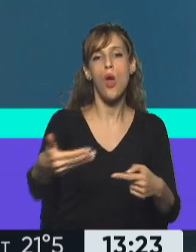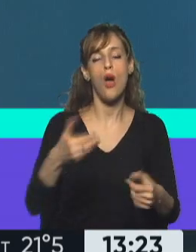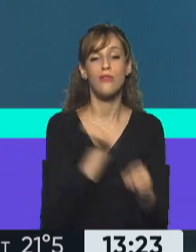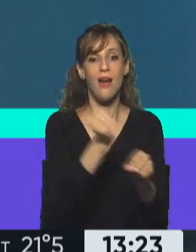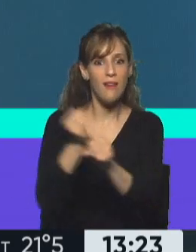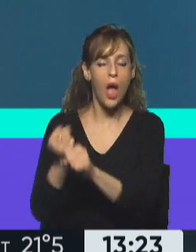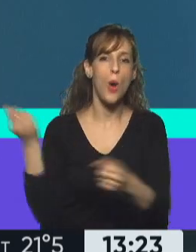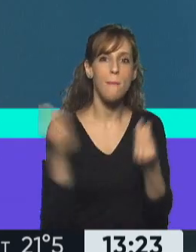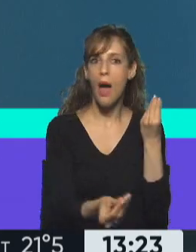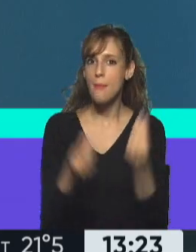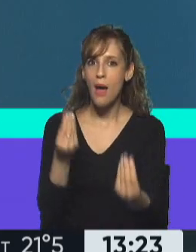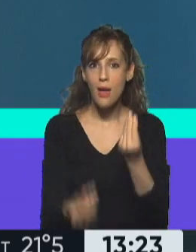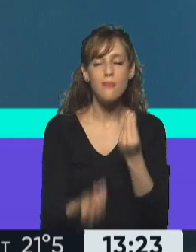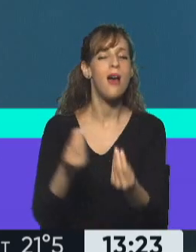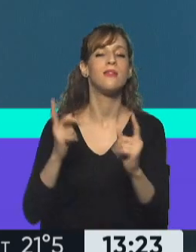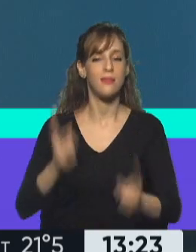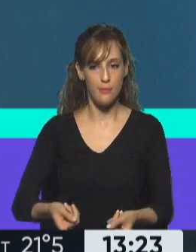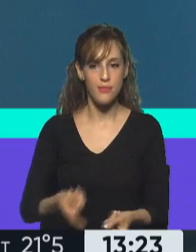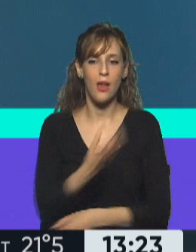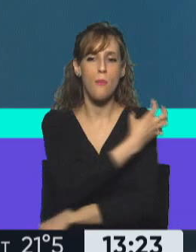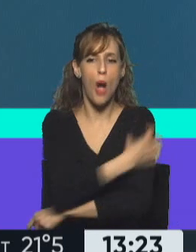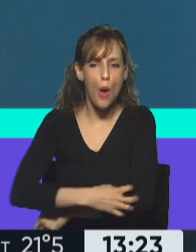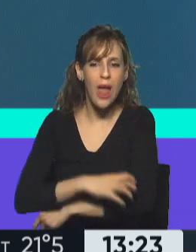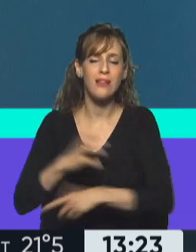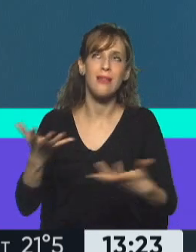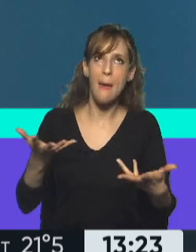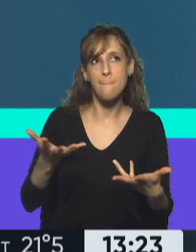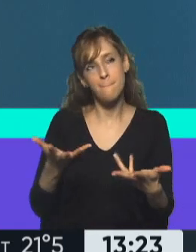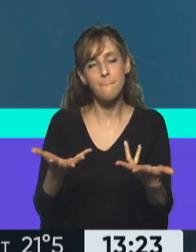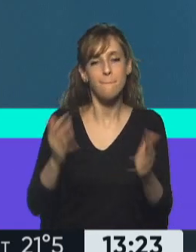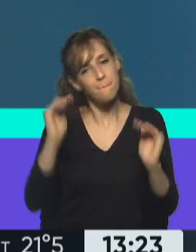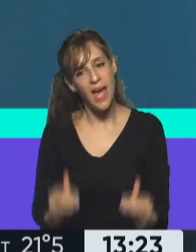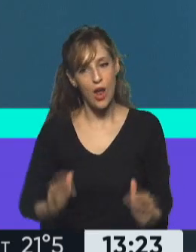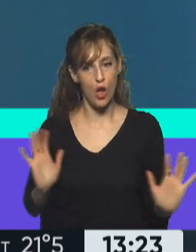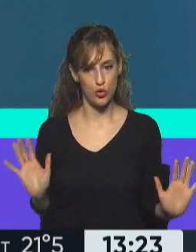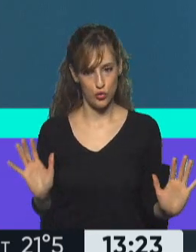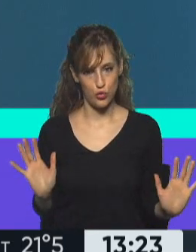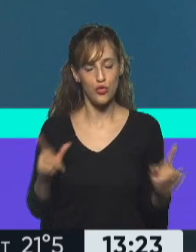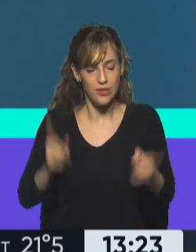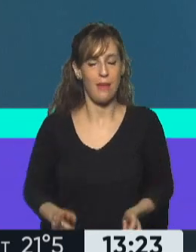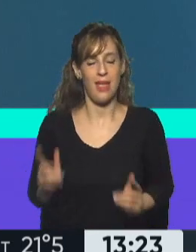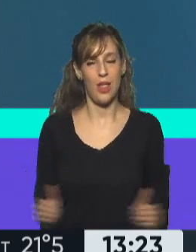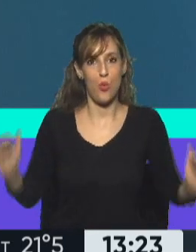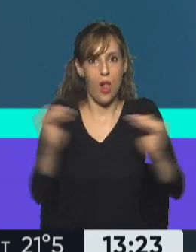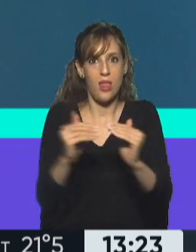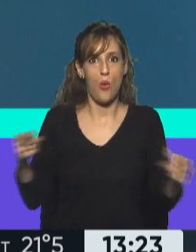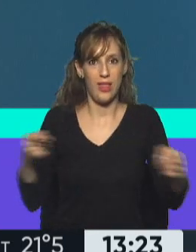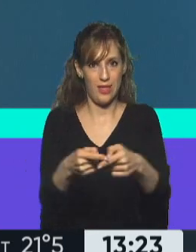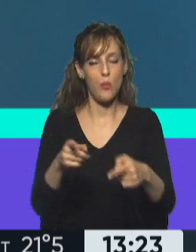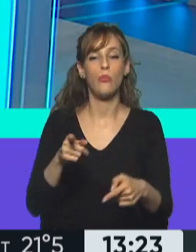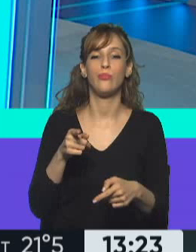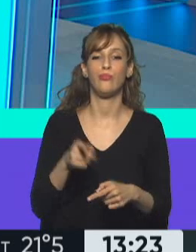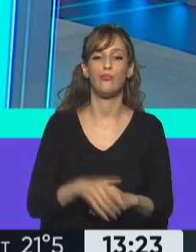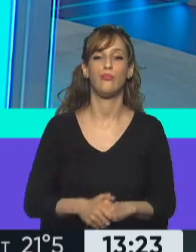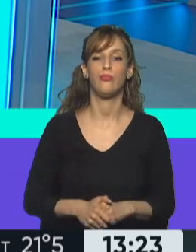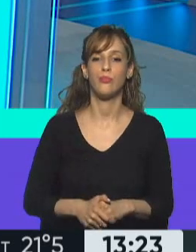y de, por sobre todas las cosas, mejora de la pobreza y de lo que tiene que ver con la igualdad. en este caso, variables en